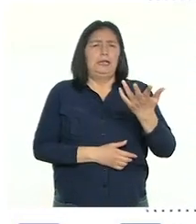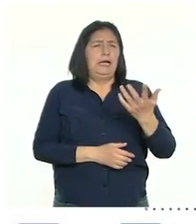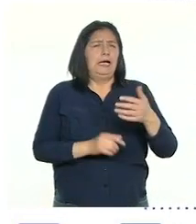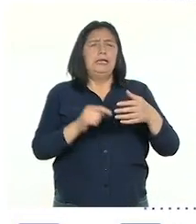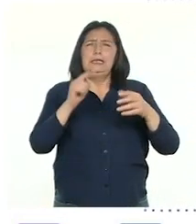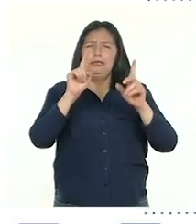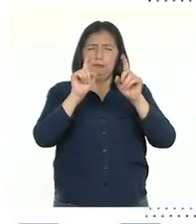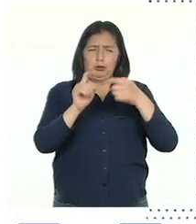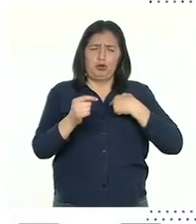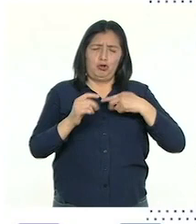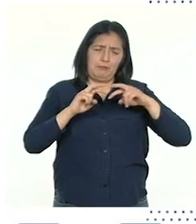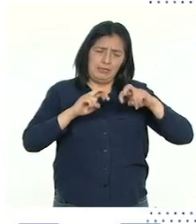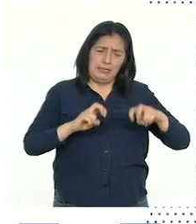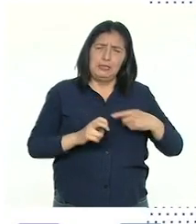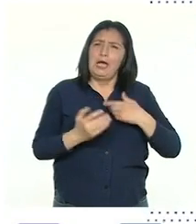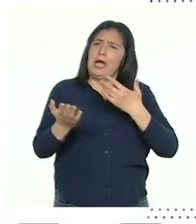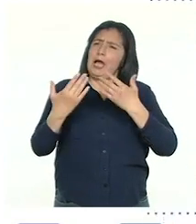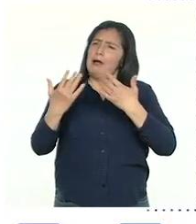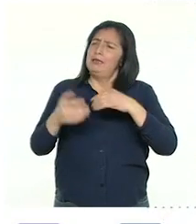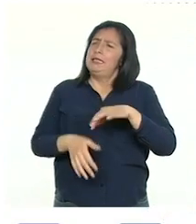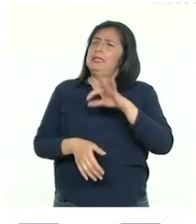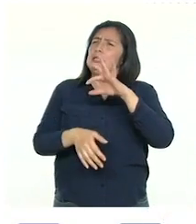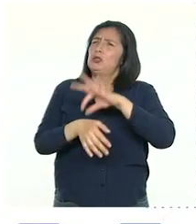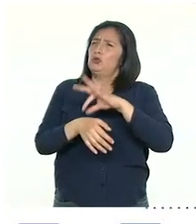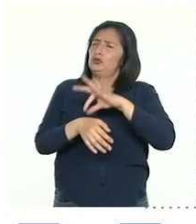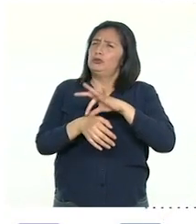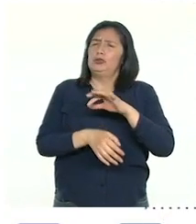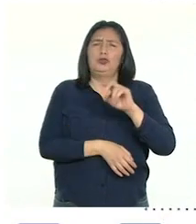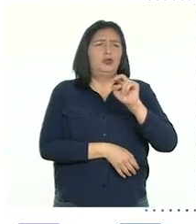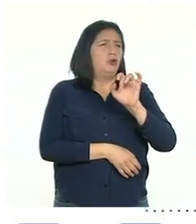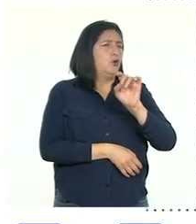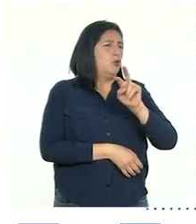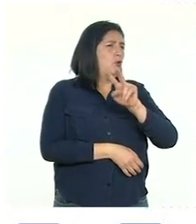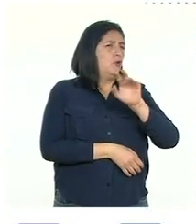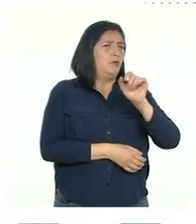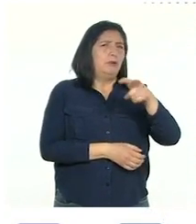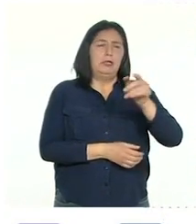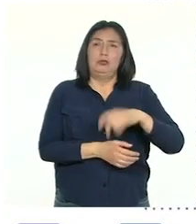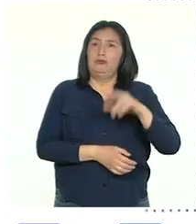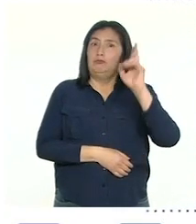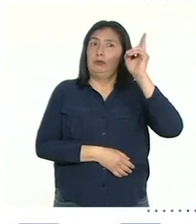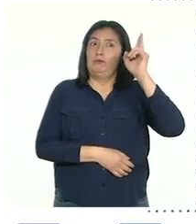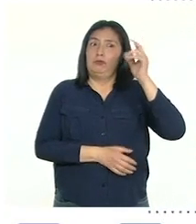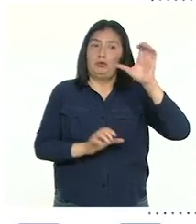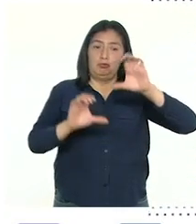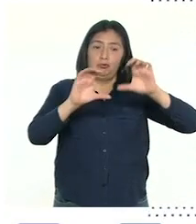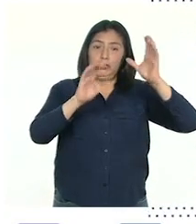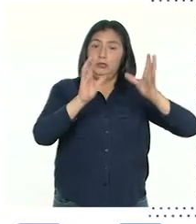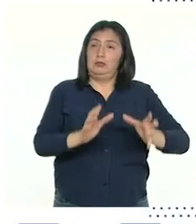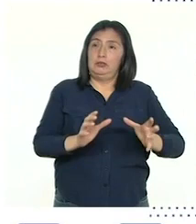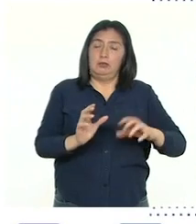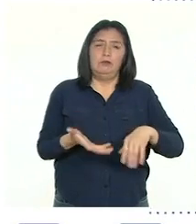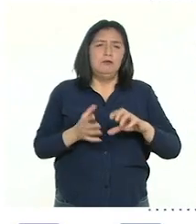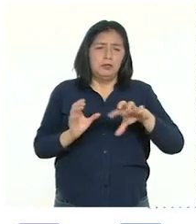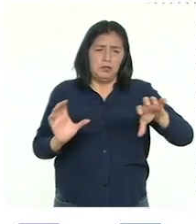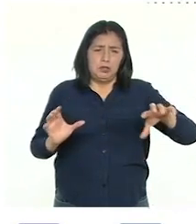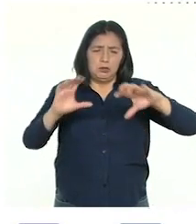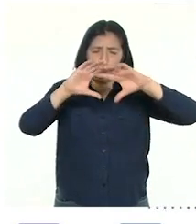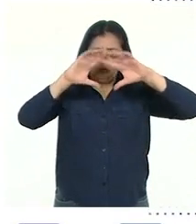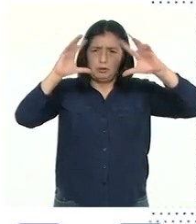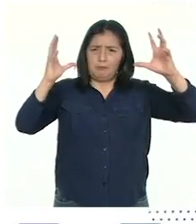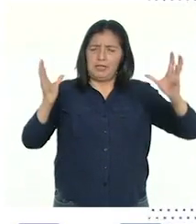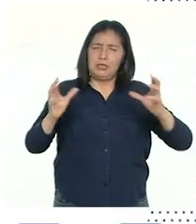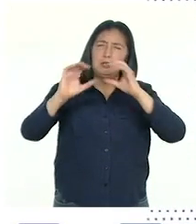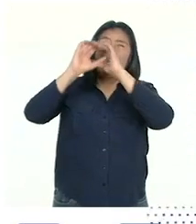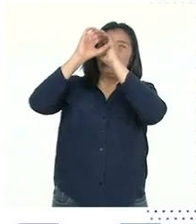preguntas, investigué y logré hablar con el doctor Novar Baella, que es asesor científico del planetario del Instituto Geofísico del